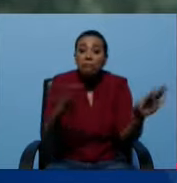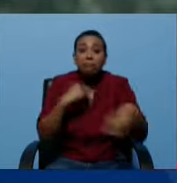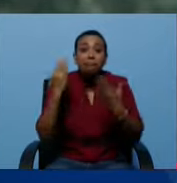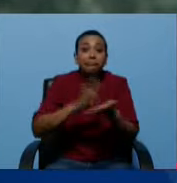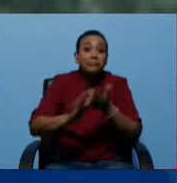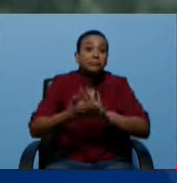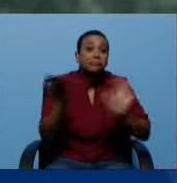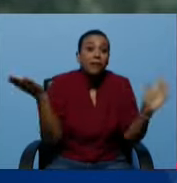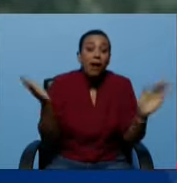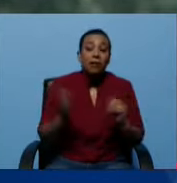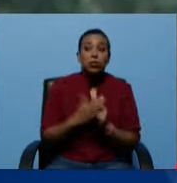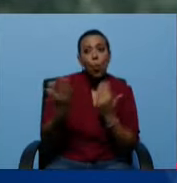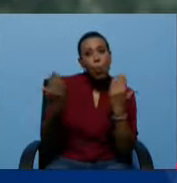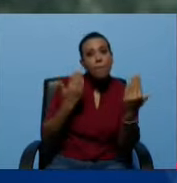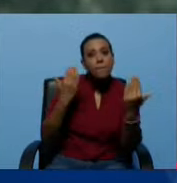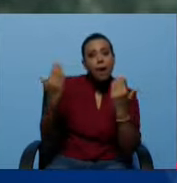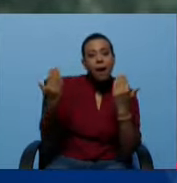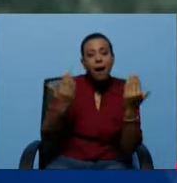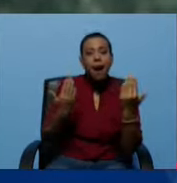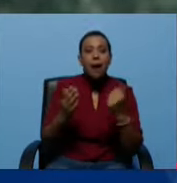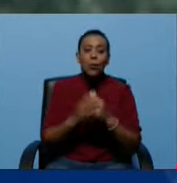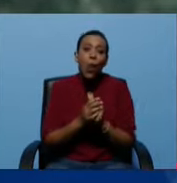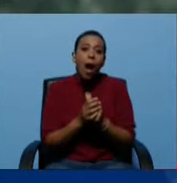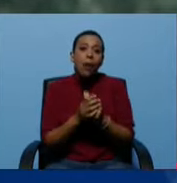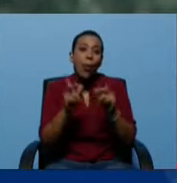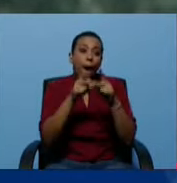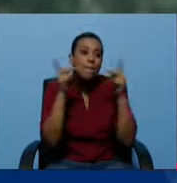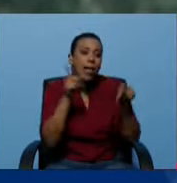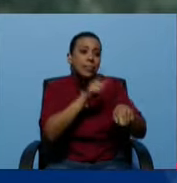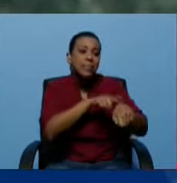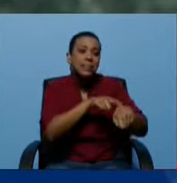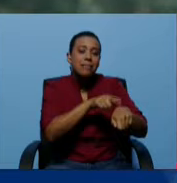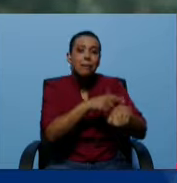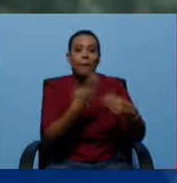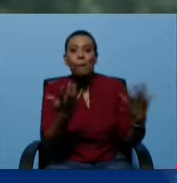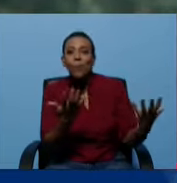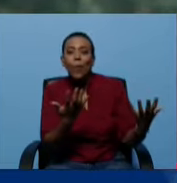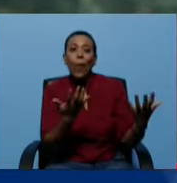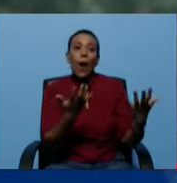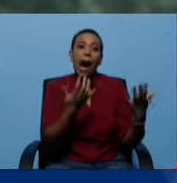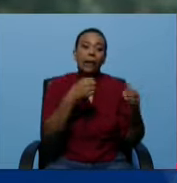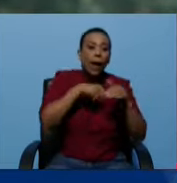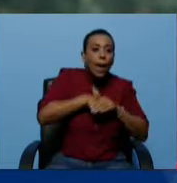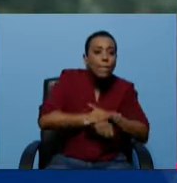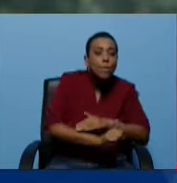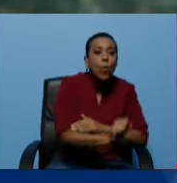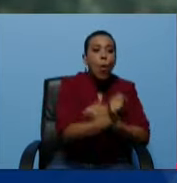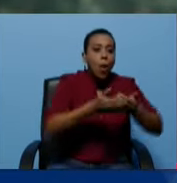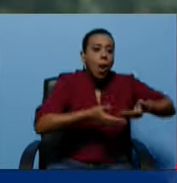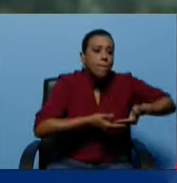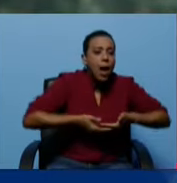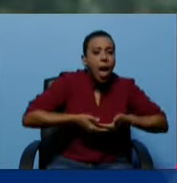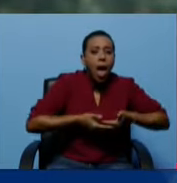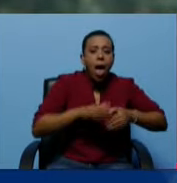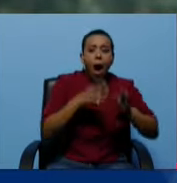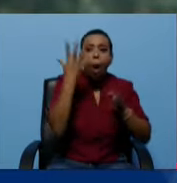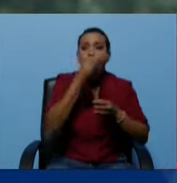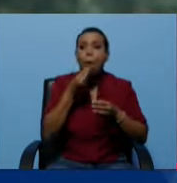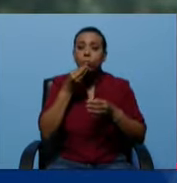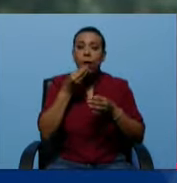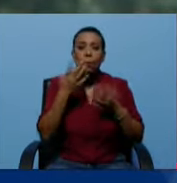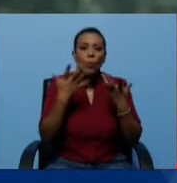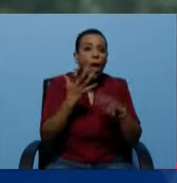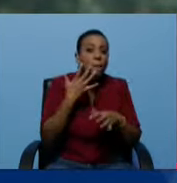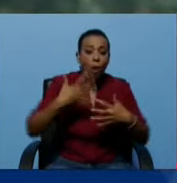Si uno lo pone a comparar con el periodo que dicen que ha existido el Homo sapiens, ¿verdad? El